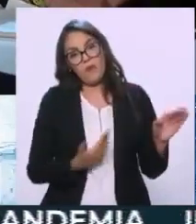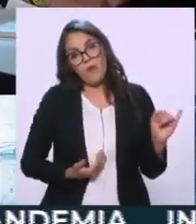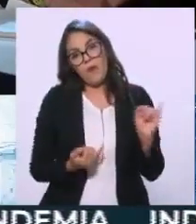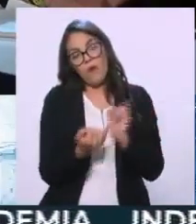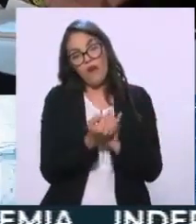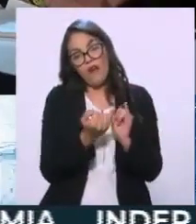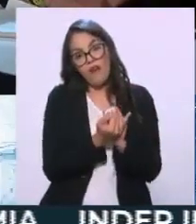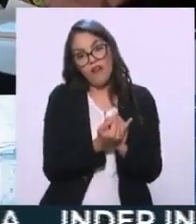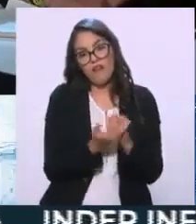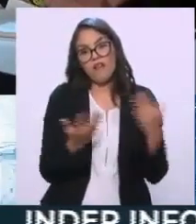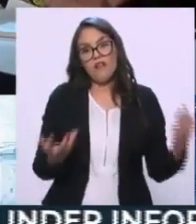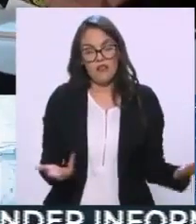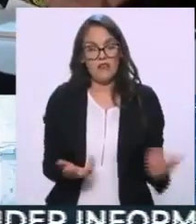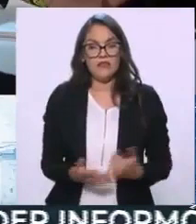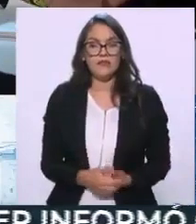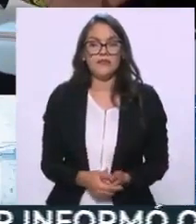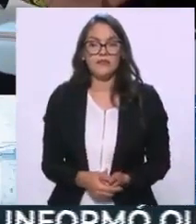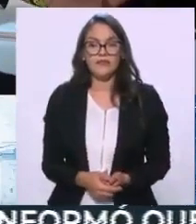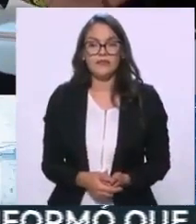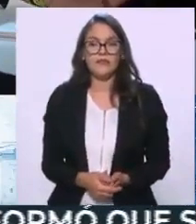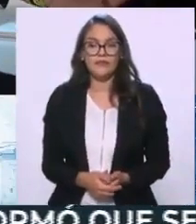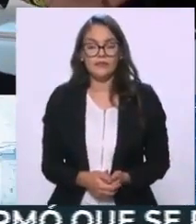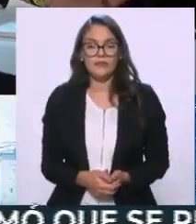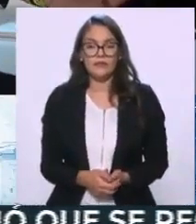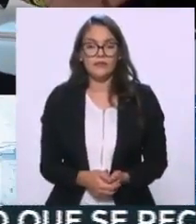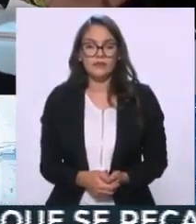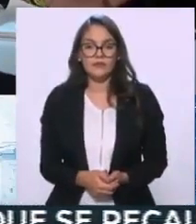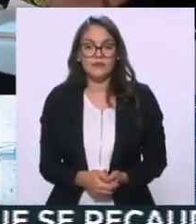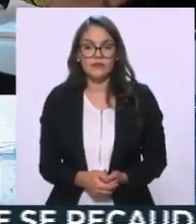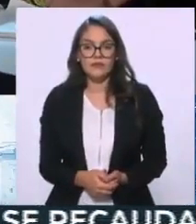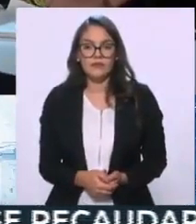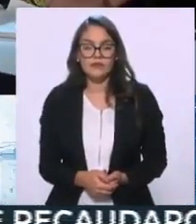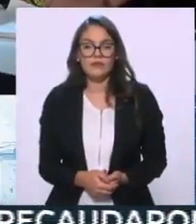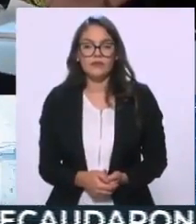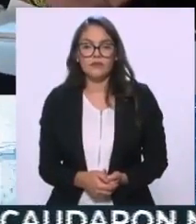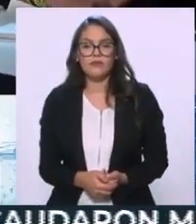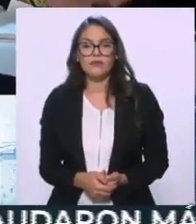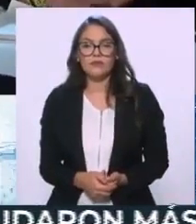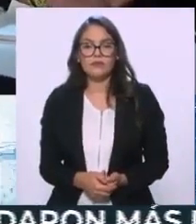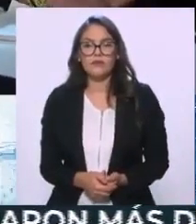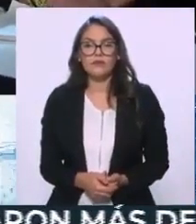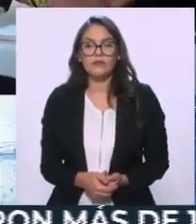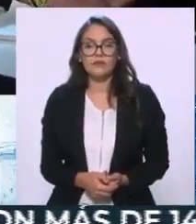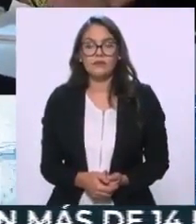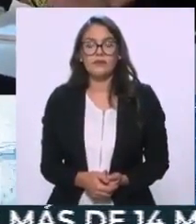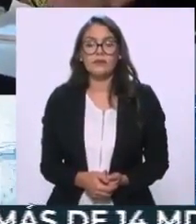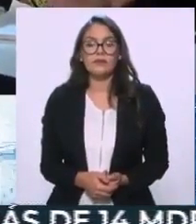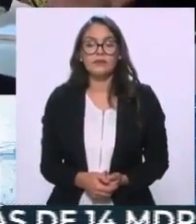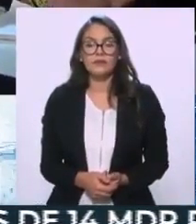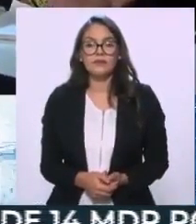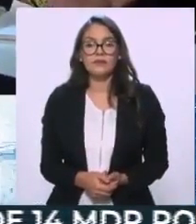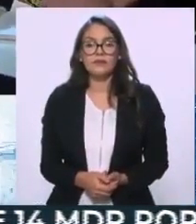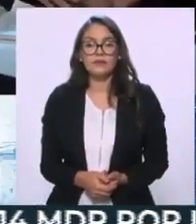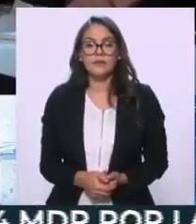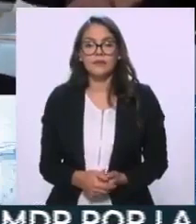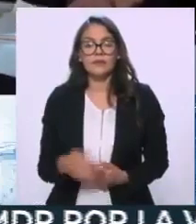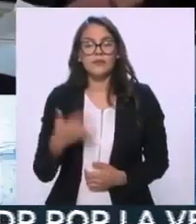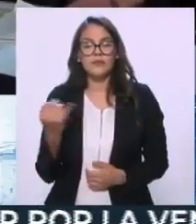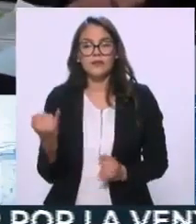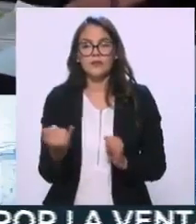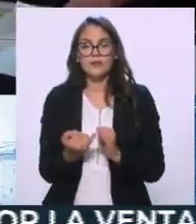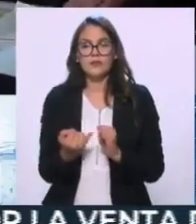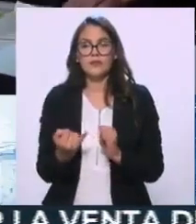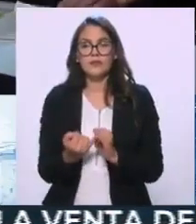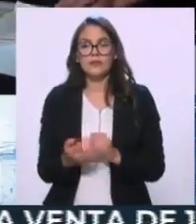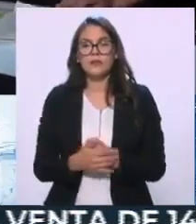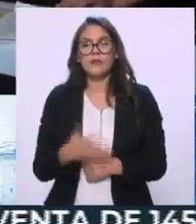manifiesto. Ha sido proscripto Correa y el mundo permanece indiferente. Se hizo